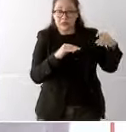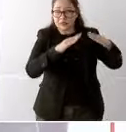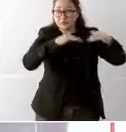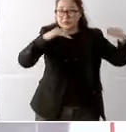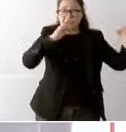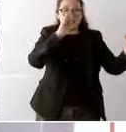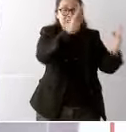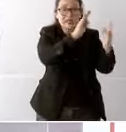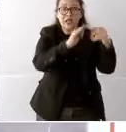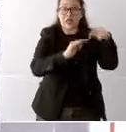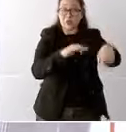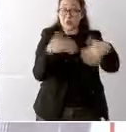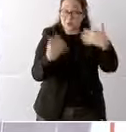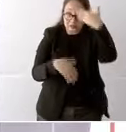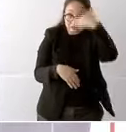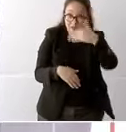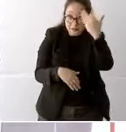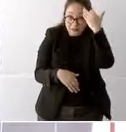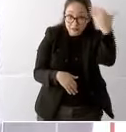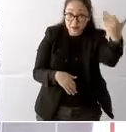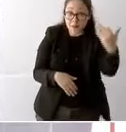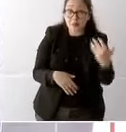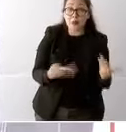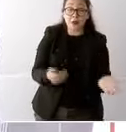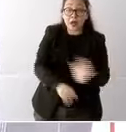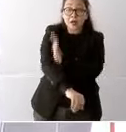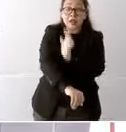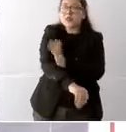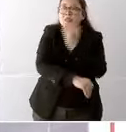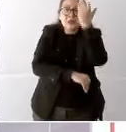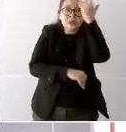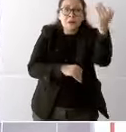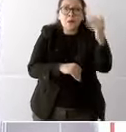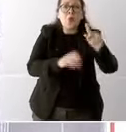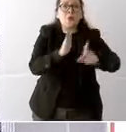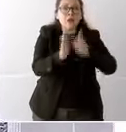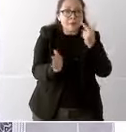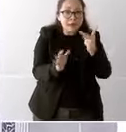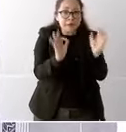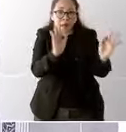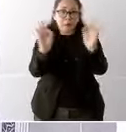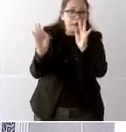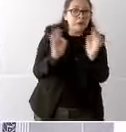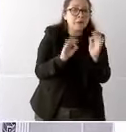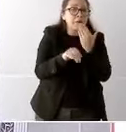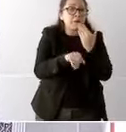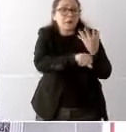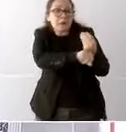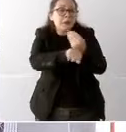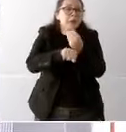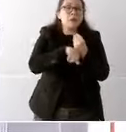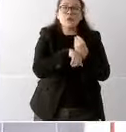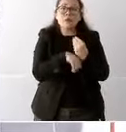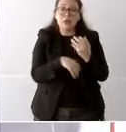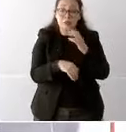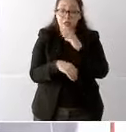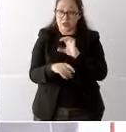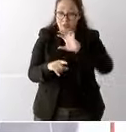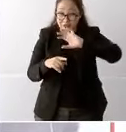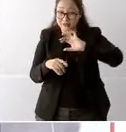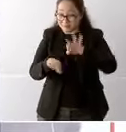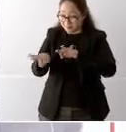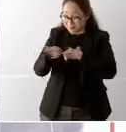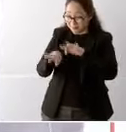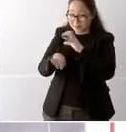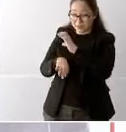tiempo restablecieron la energía eléctrica los trabajadores electricistas de la Comisión Federal